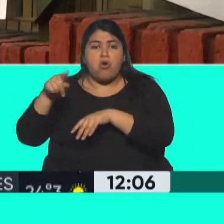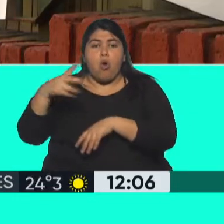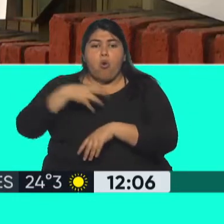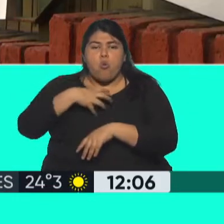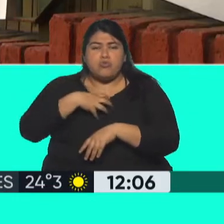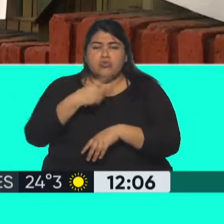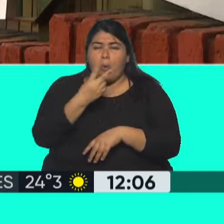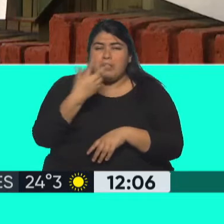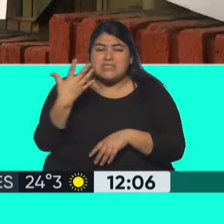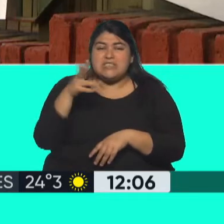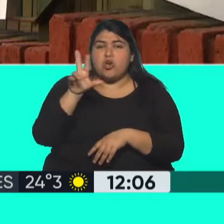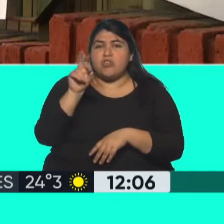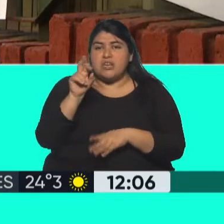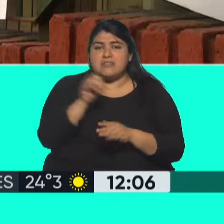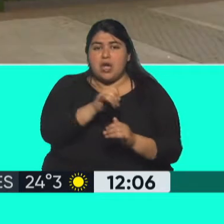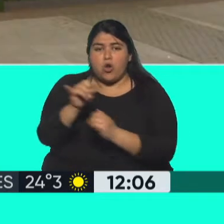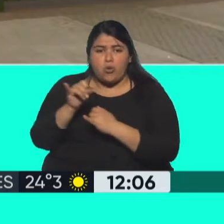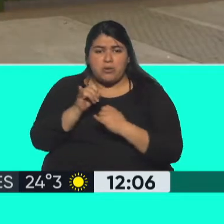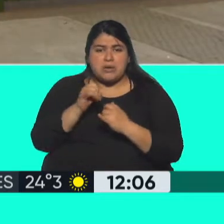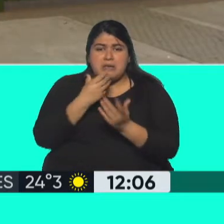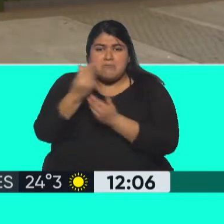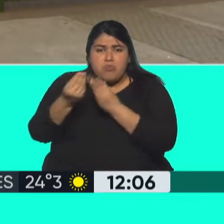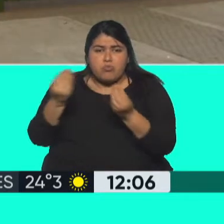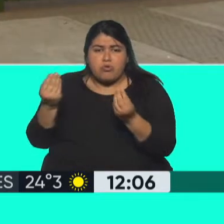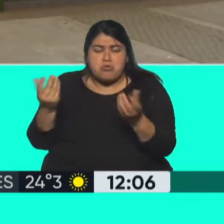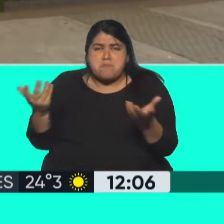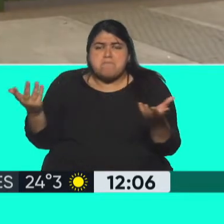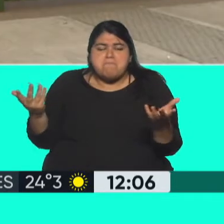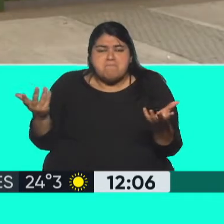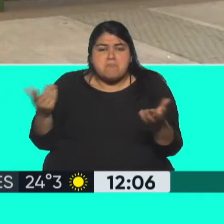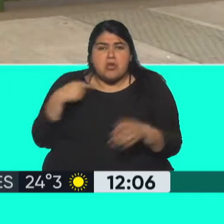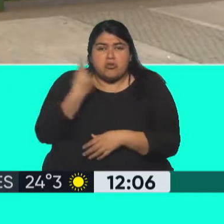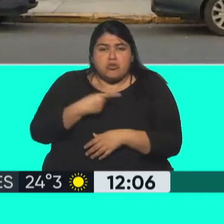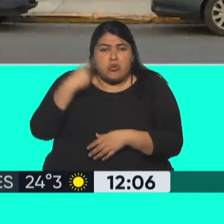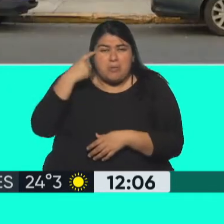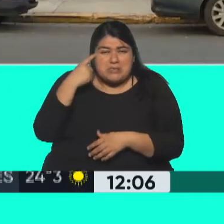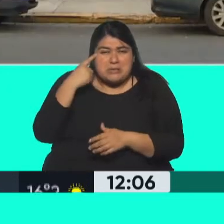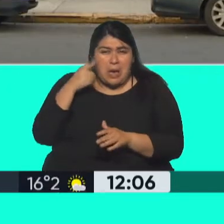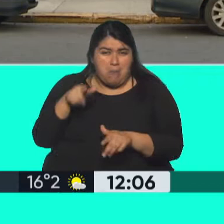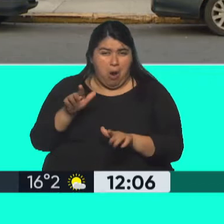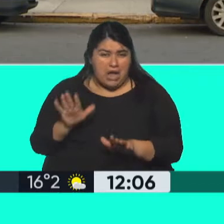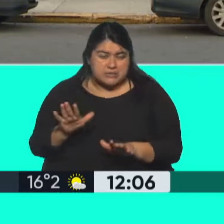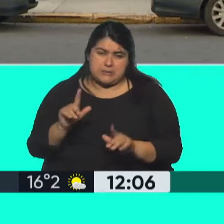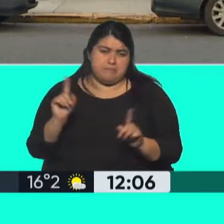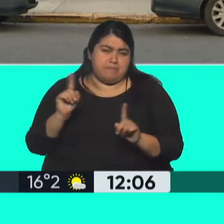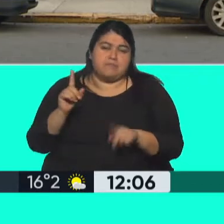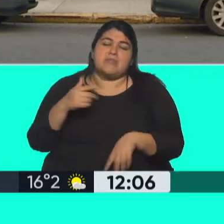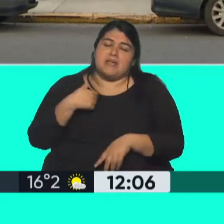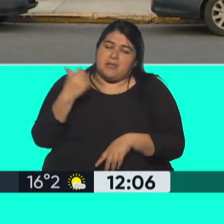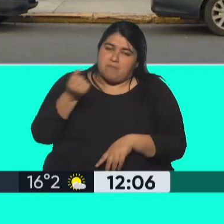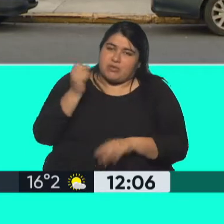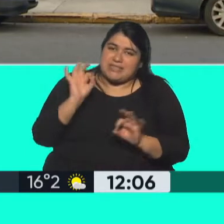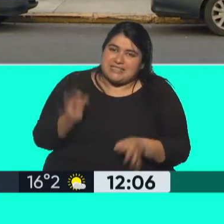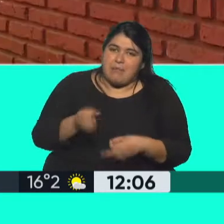de 25, 30 pibes, y eso la verdad que si lo pensamos no tiene mucho sentido, porque está bien, tengamos en cuenta de que en